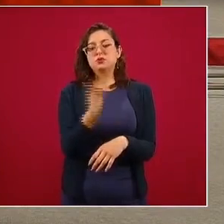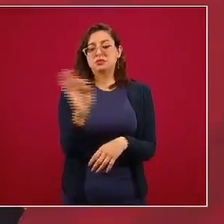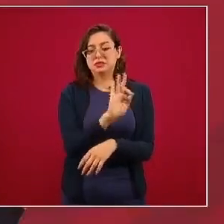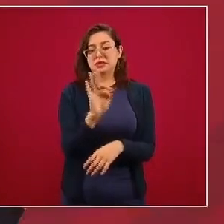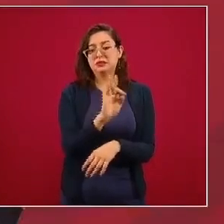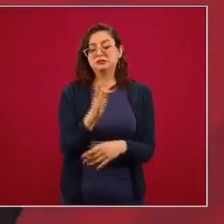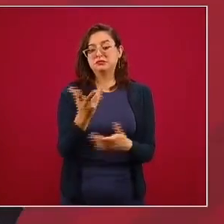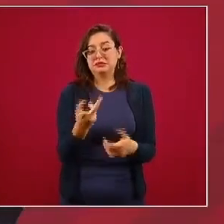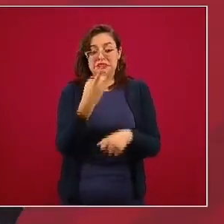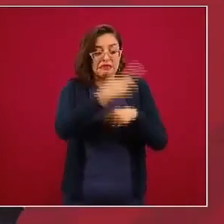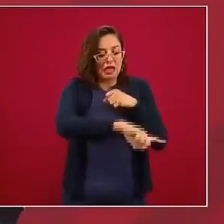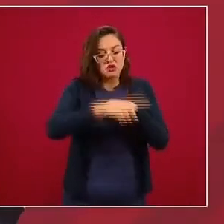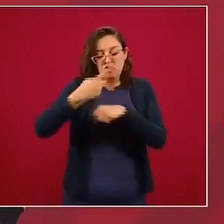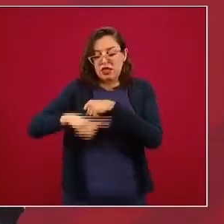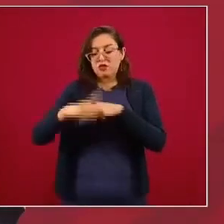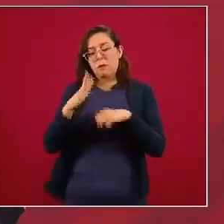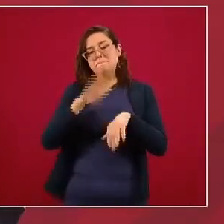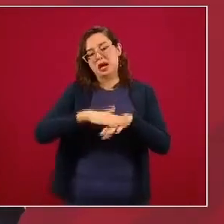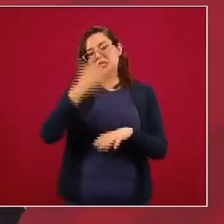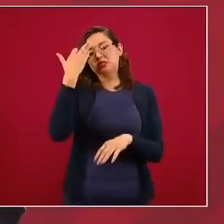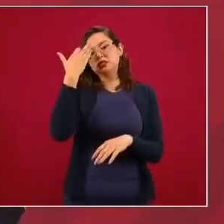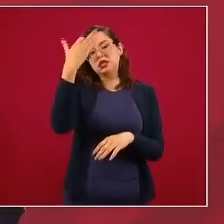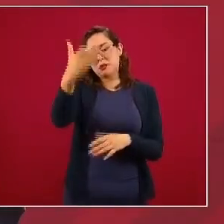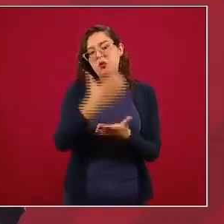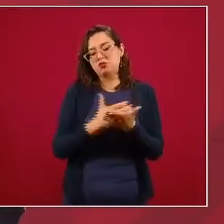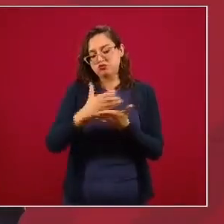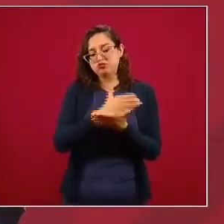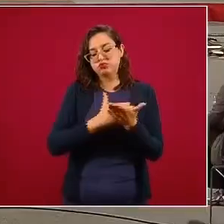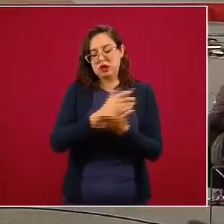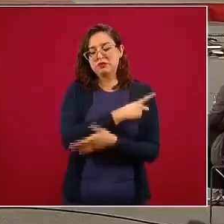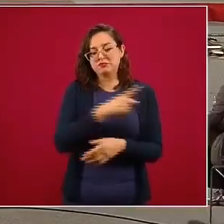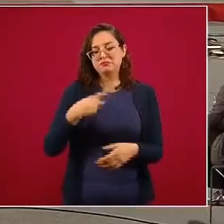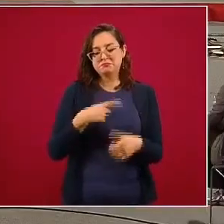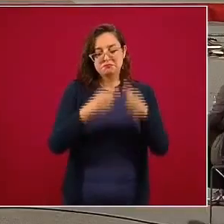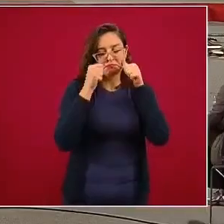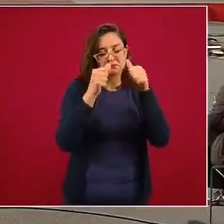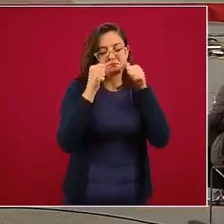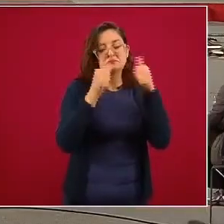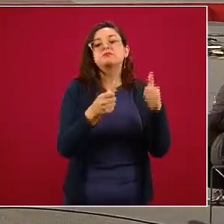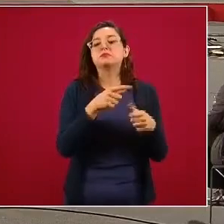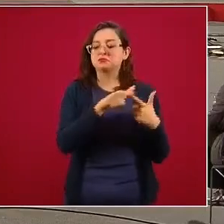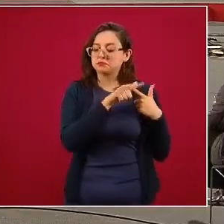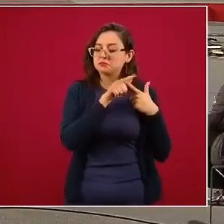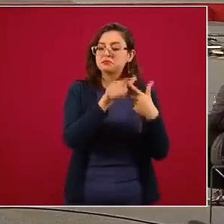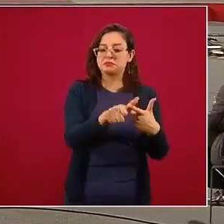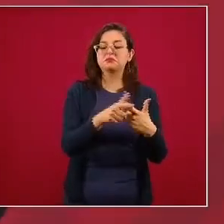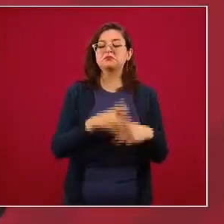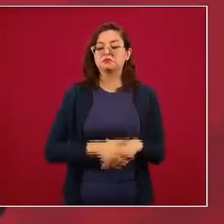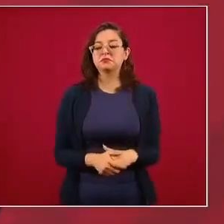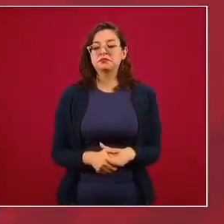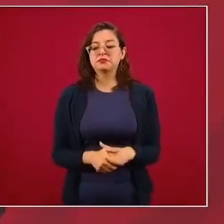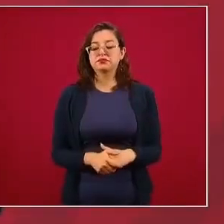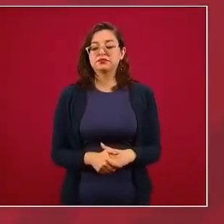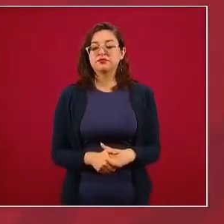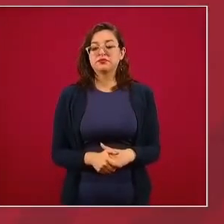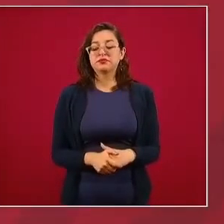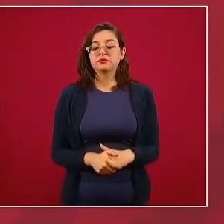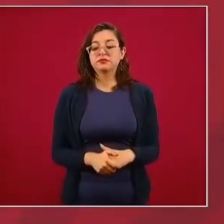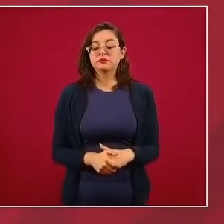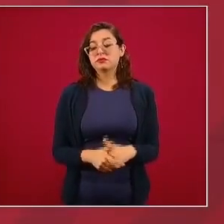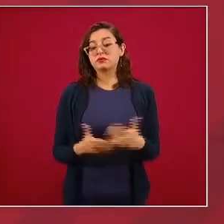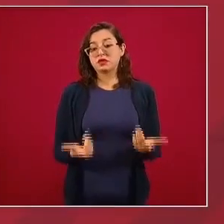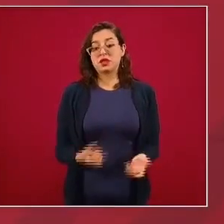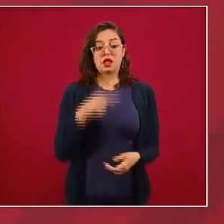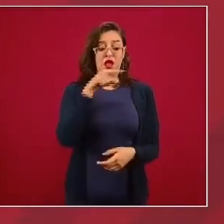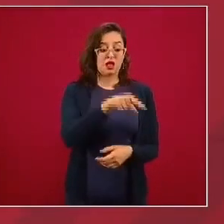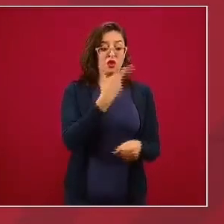haber muchos daños que tarden en restablecerse. Y sí, hay que darle seguimiento. Generalmente donde hay una unidad que está